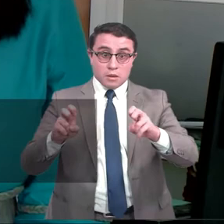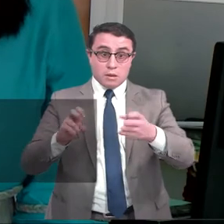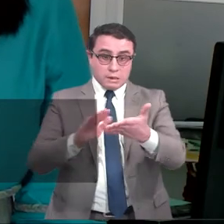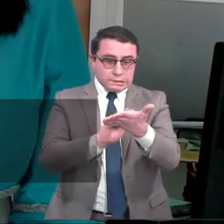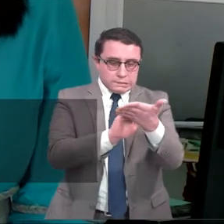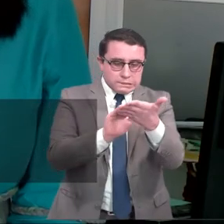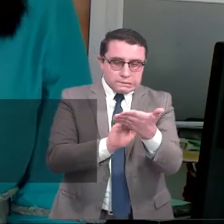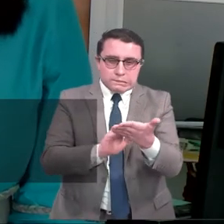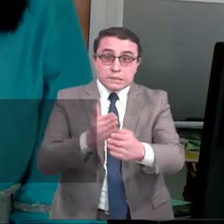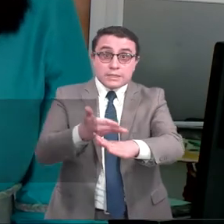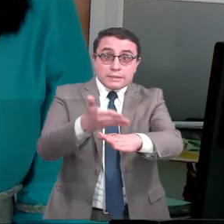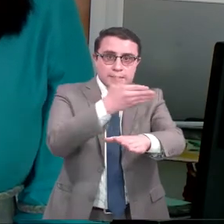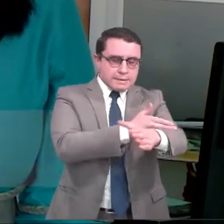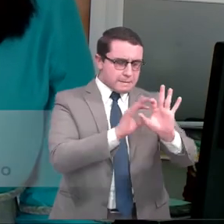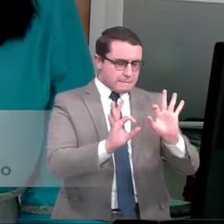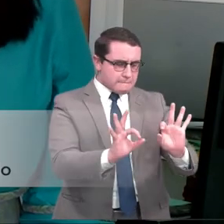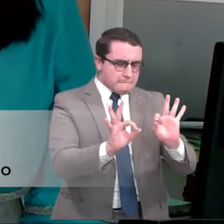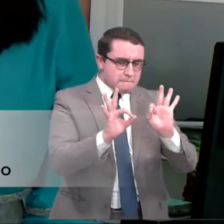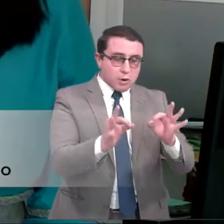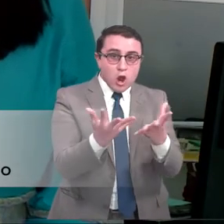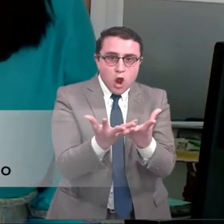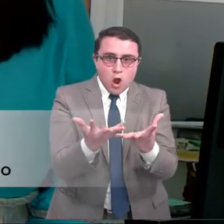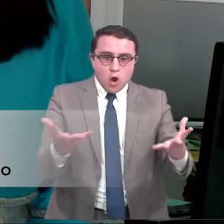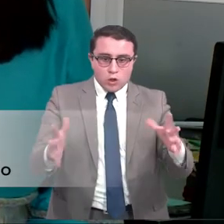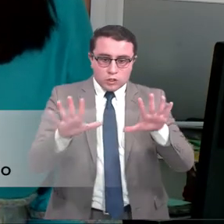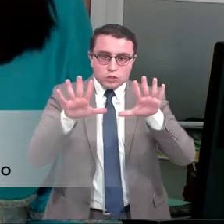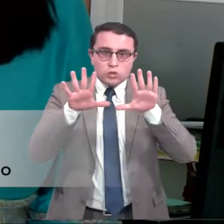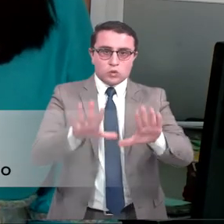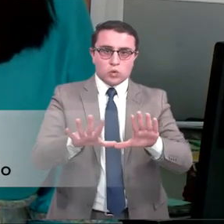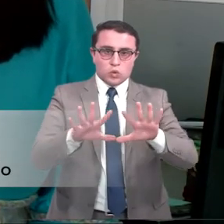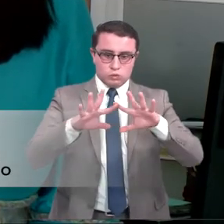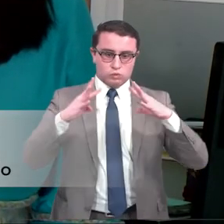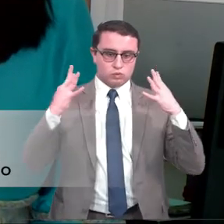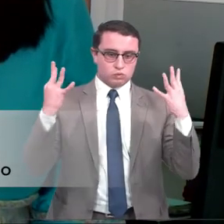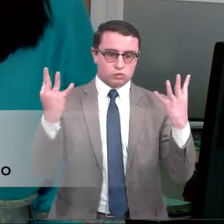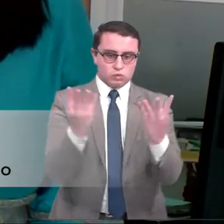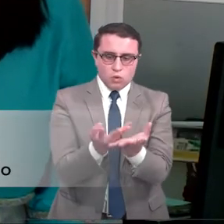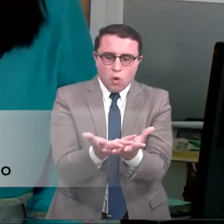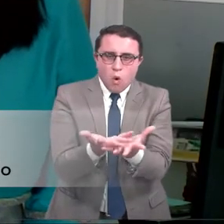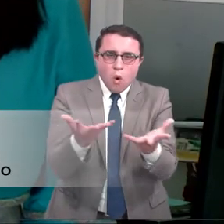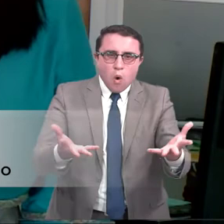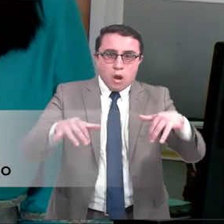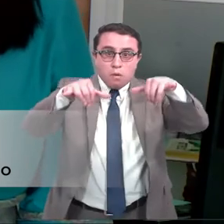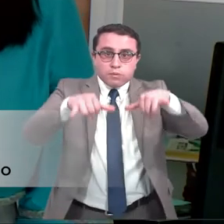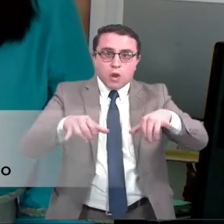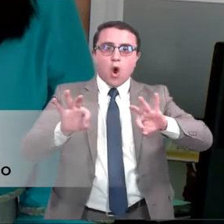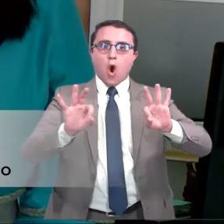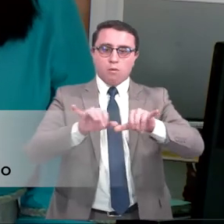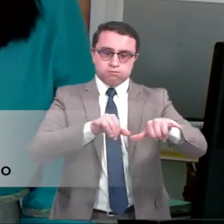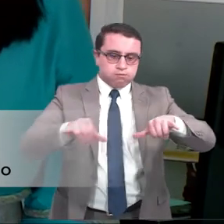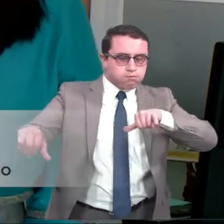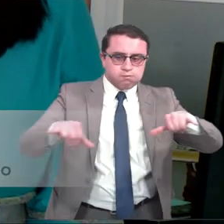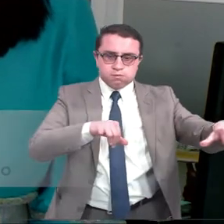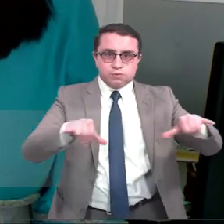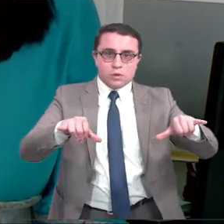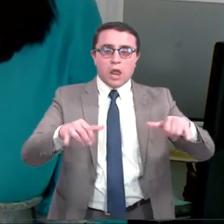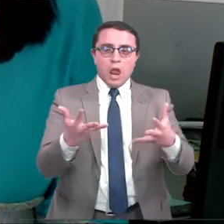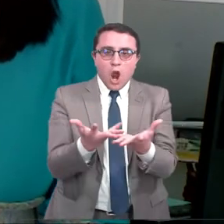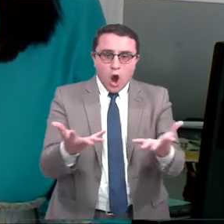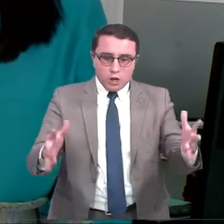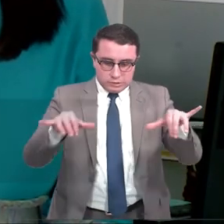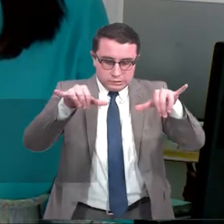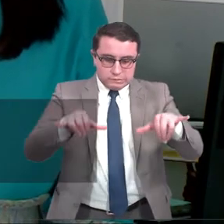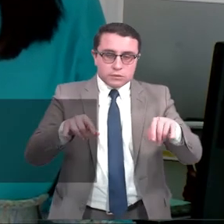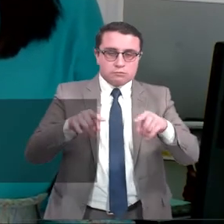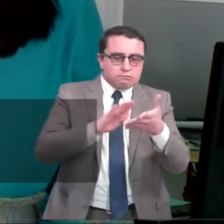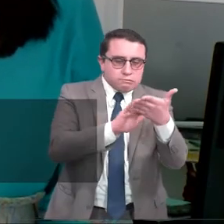y correctivo de los bienes muebles e inmuebles que están a cargo del Senado de la República. Nos encargamos en esta